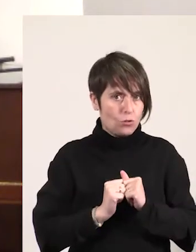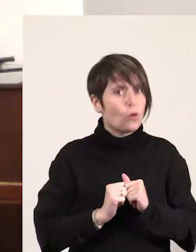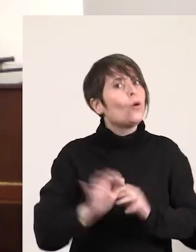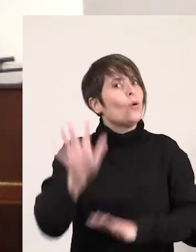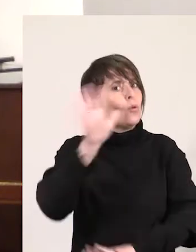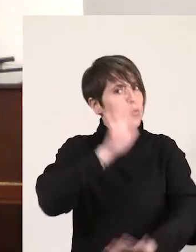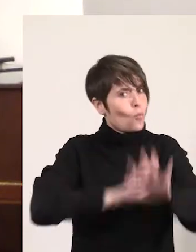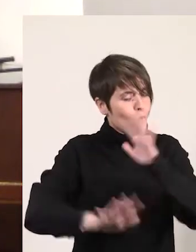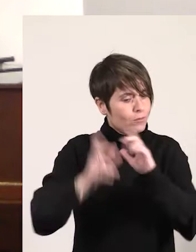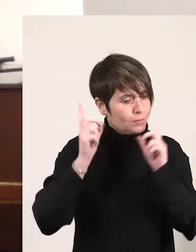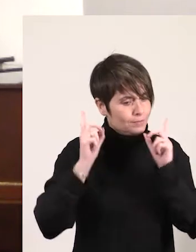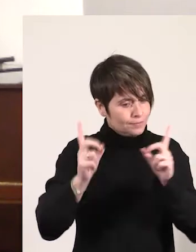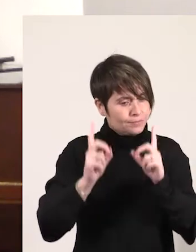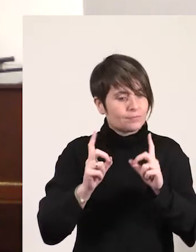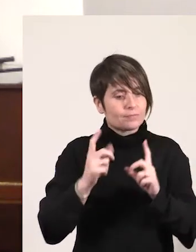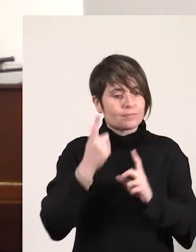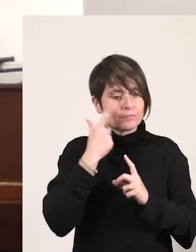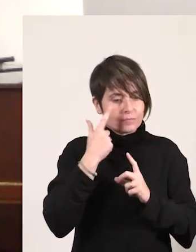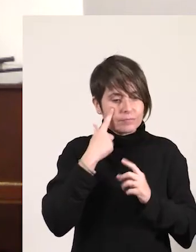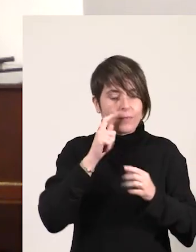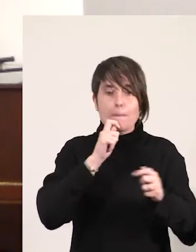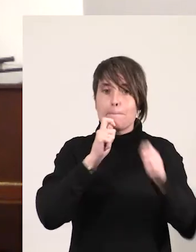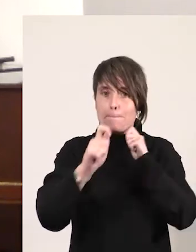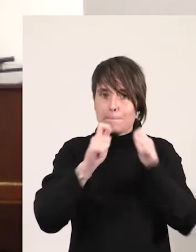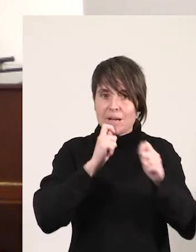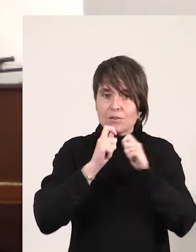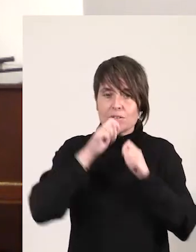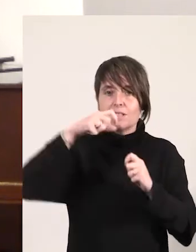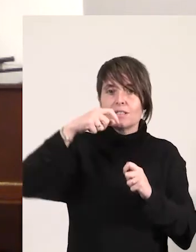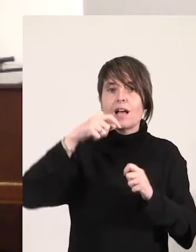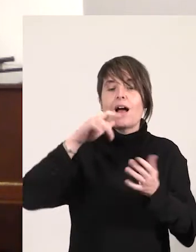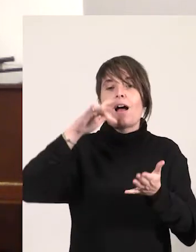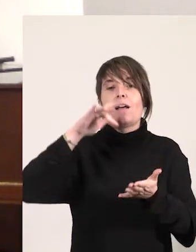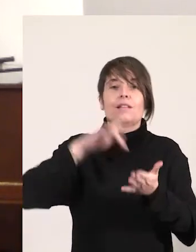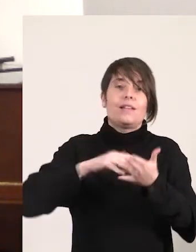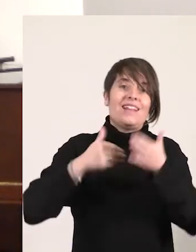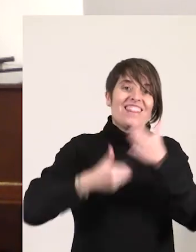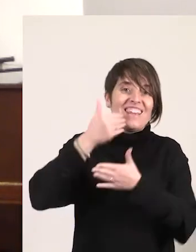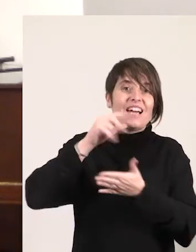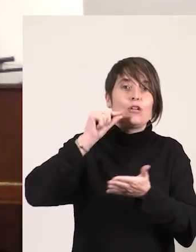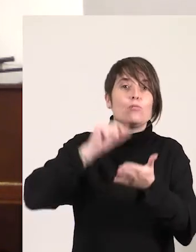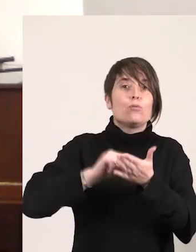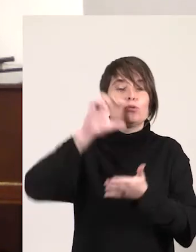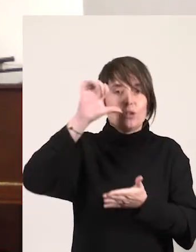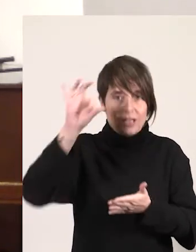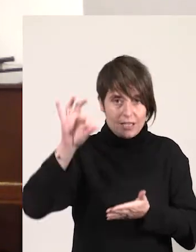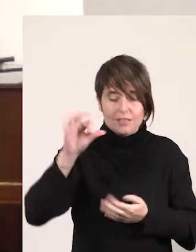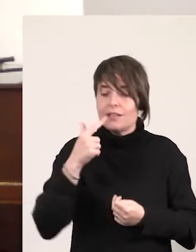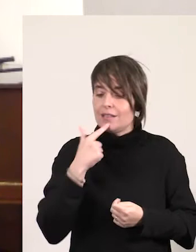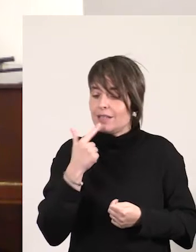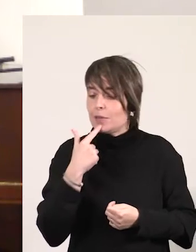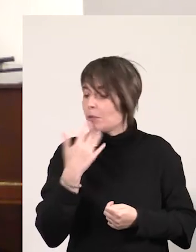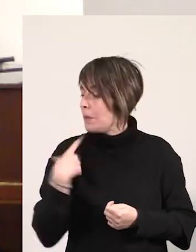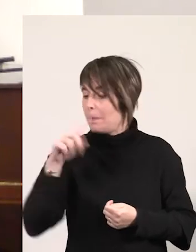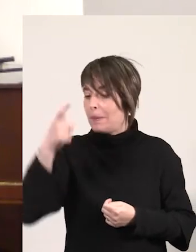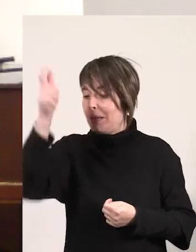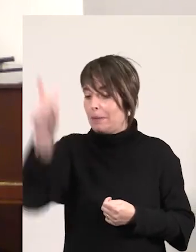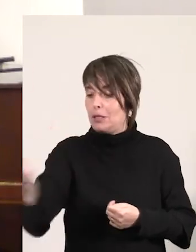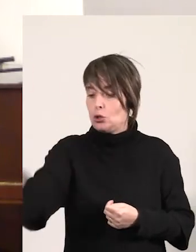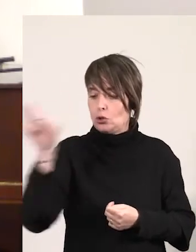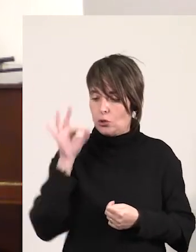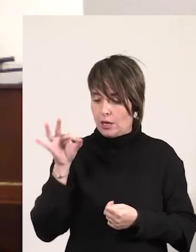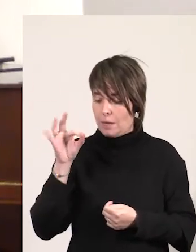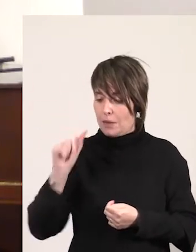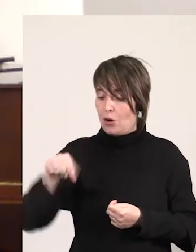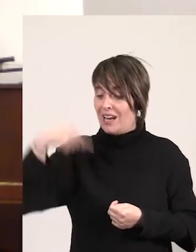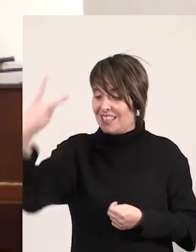la excepcionalidad, que también es súper complicada, lo dice muy bien el periodista Moja Jereu del diario.es. Él dice, vale,